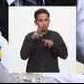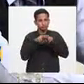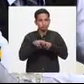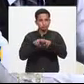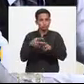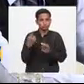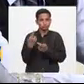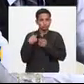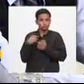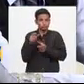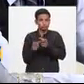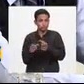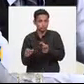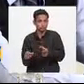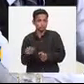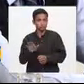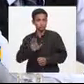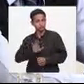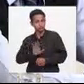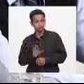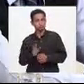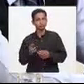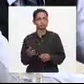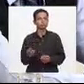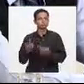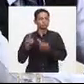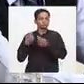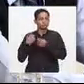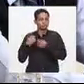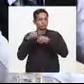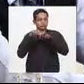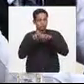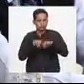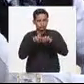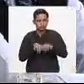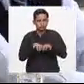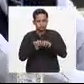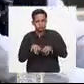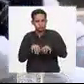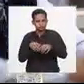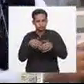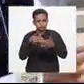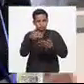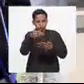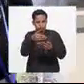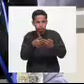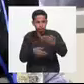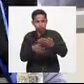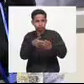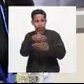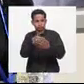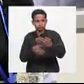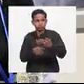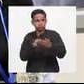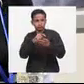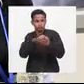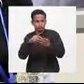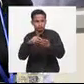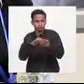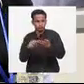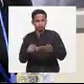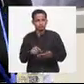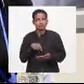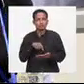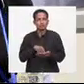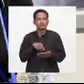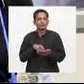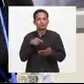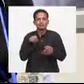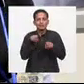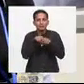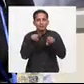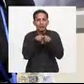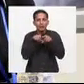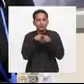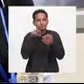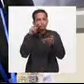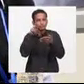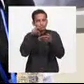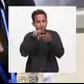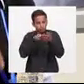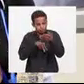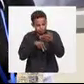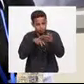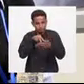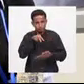verificadores es solamente cuando las actas en el proceso de icr de captura de caracteres no lo reconoce